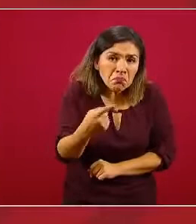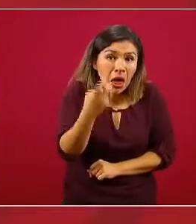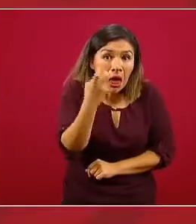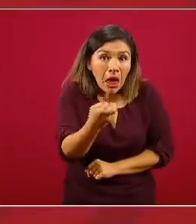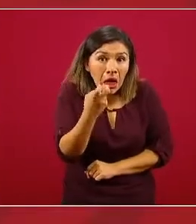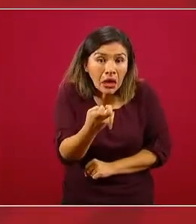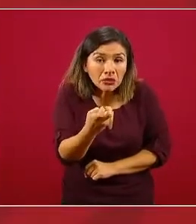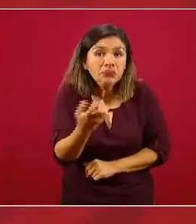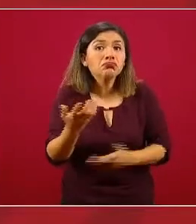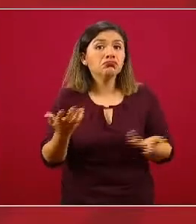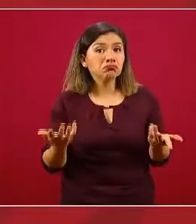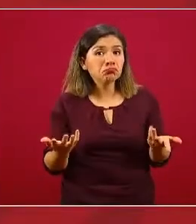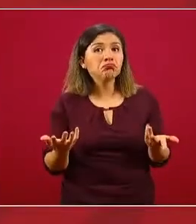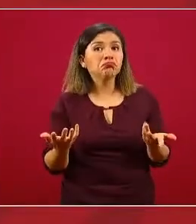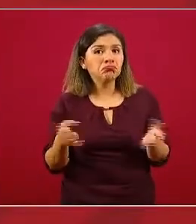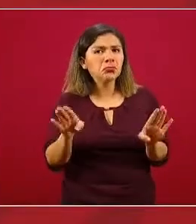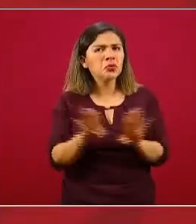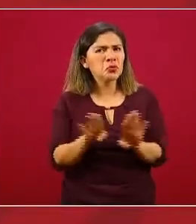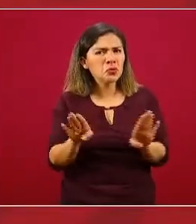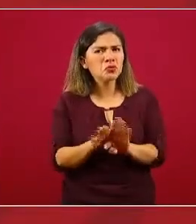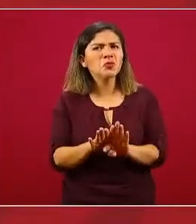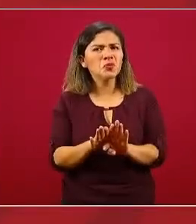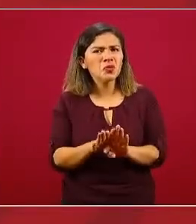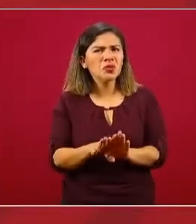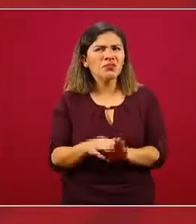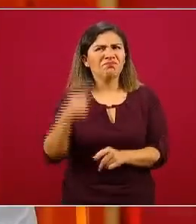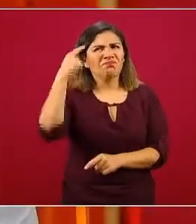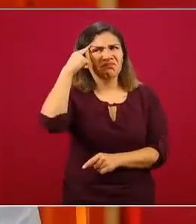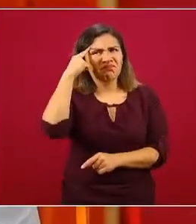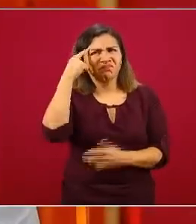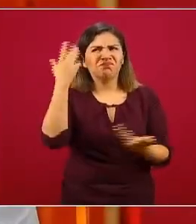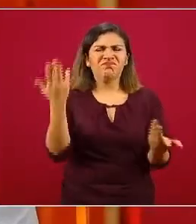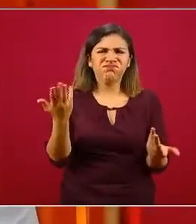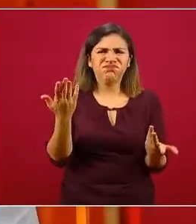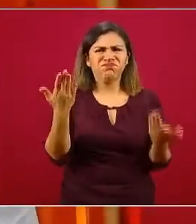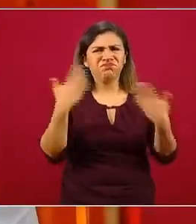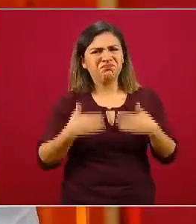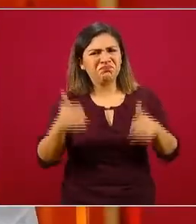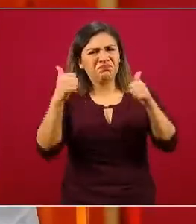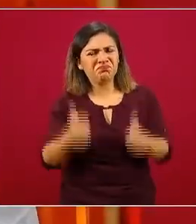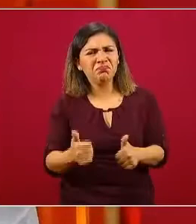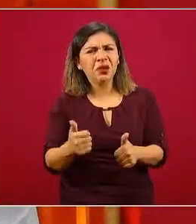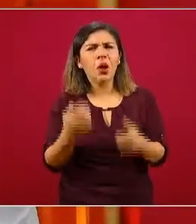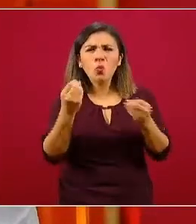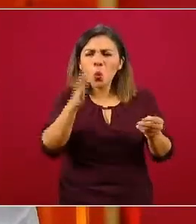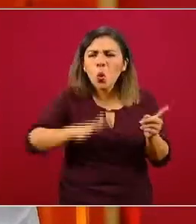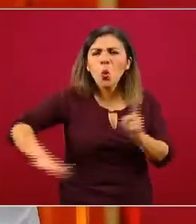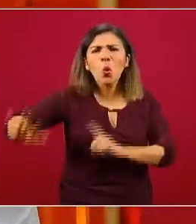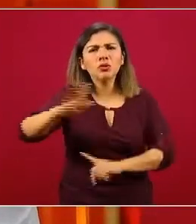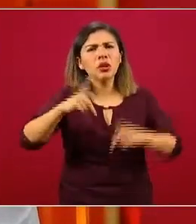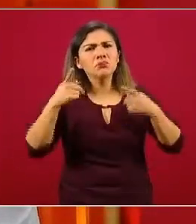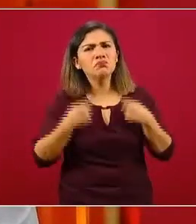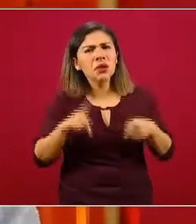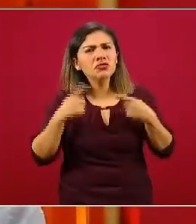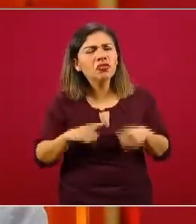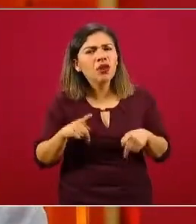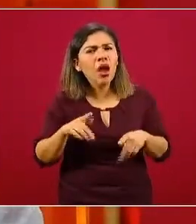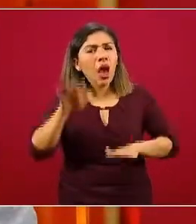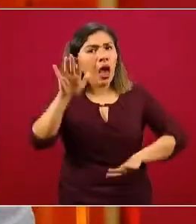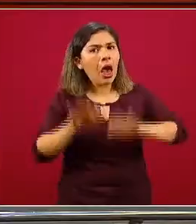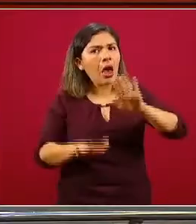con cierto nivel de desconcierto, diría, que un segmento de la población a